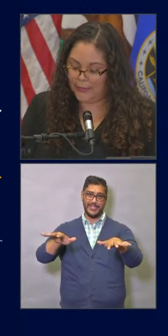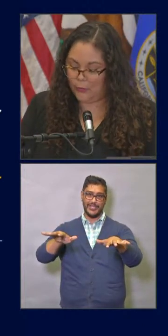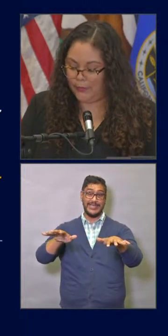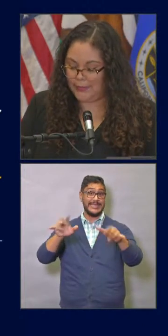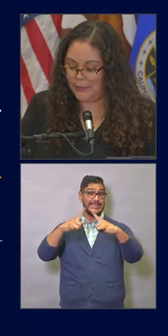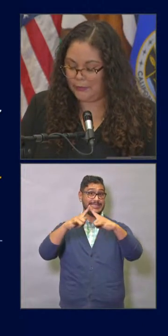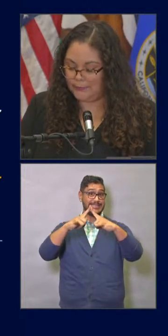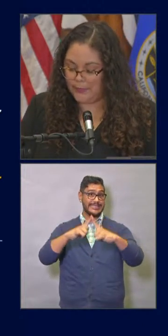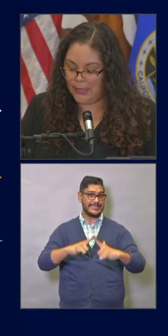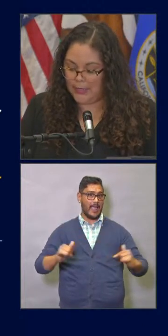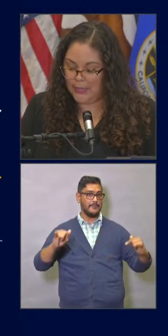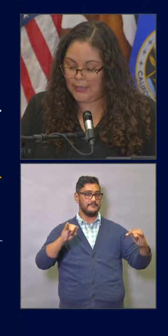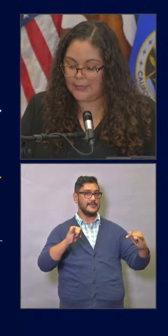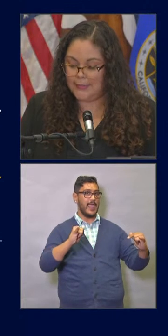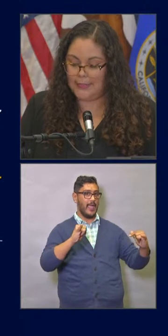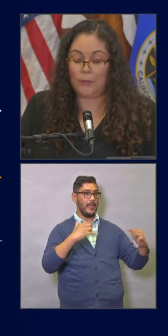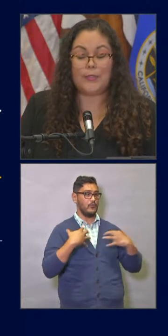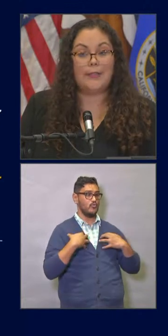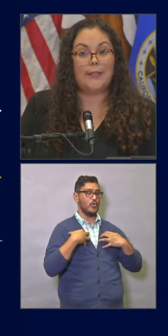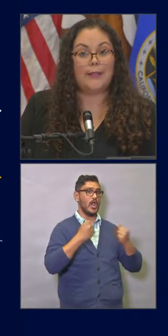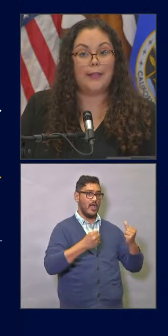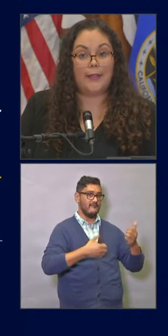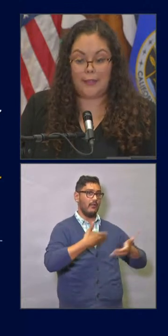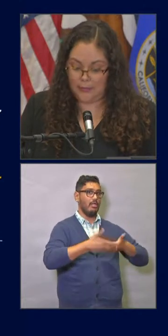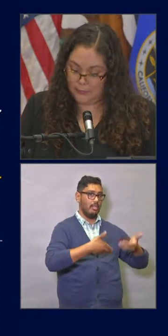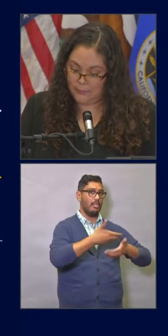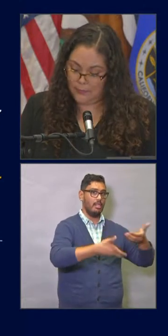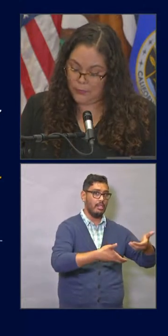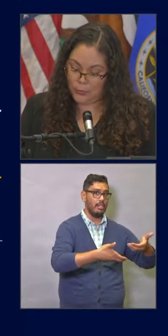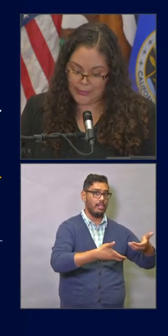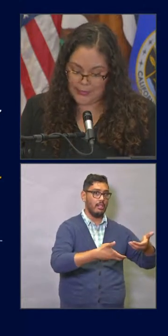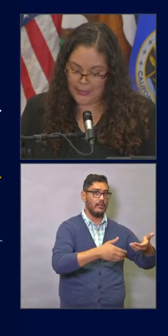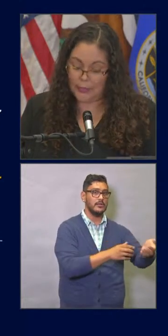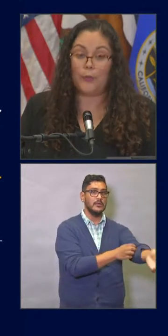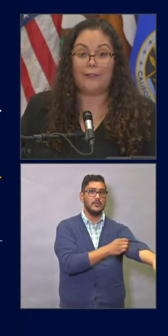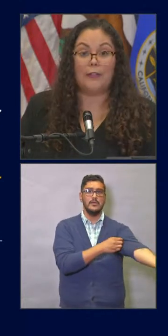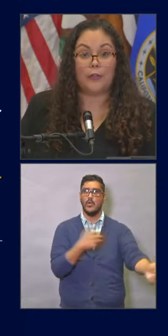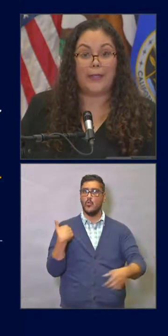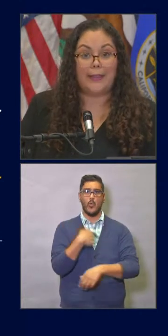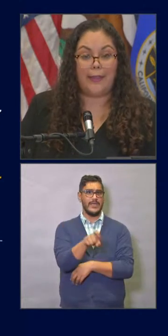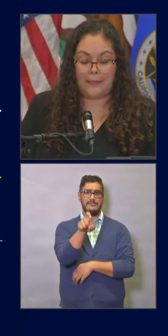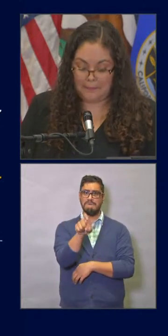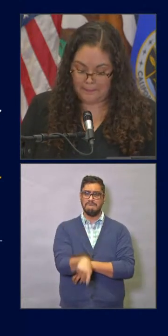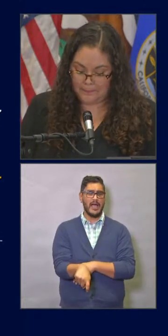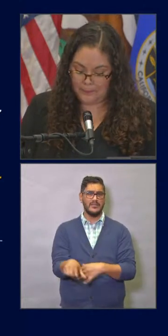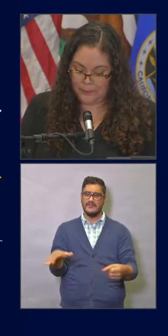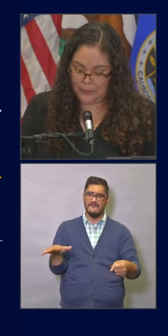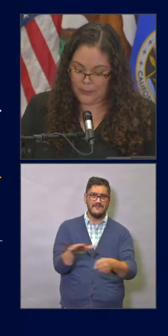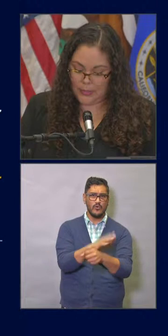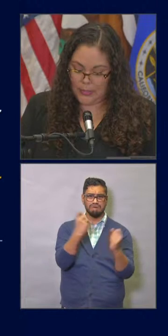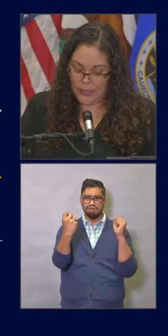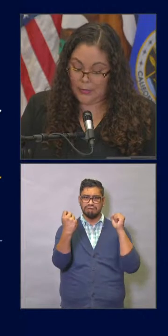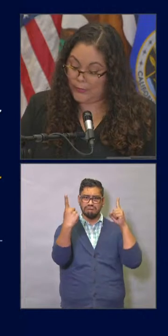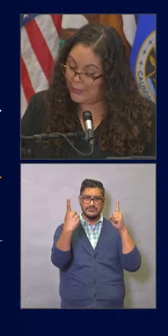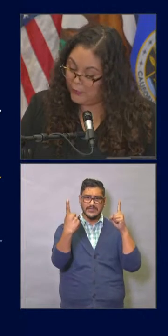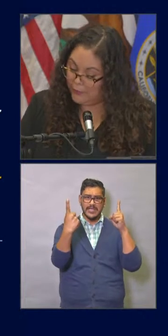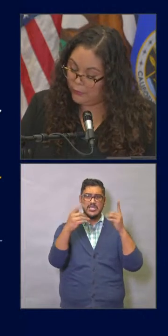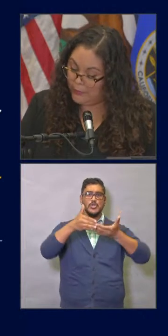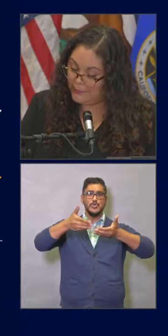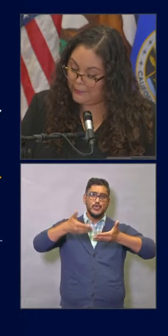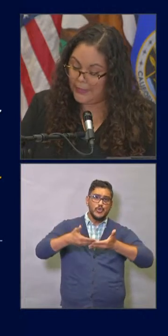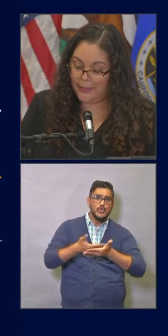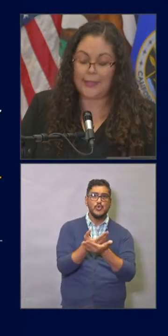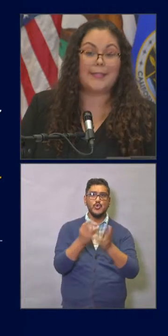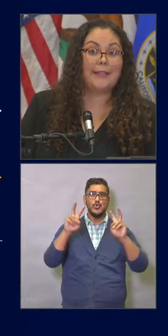nuestro viaje de recuperación. Necesitamos entender nuestra nueva normalidad. Nuestra